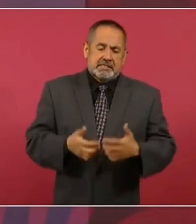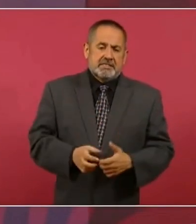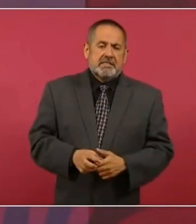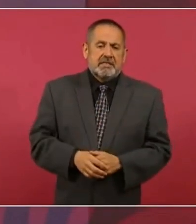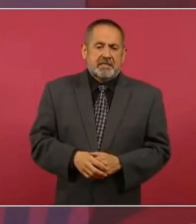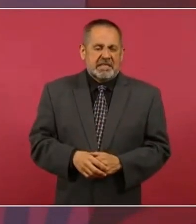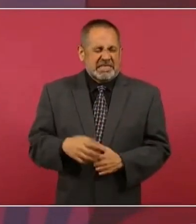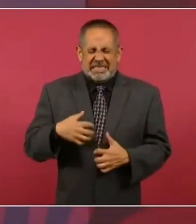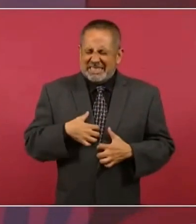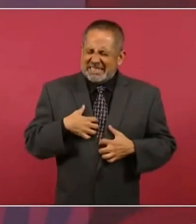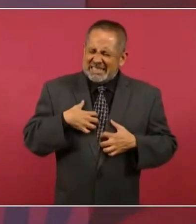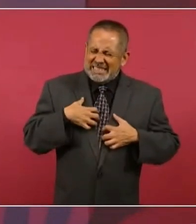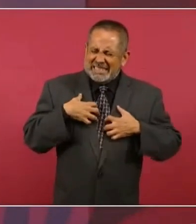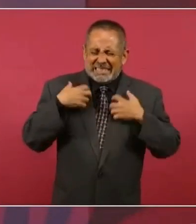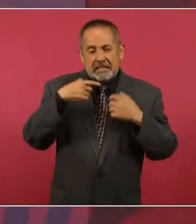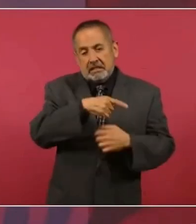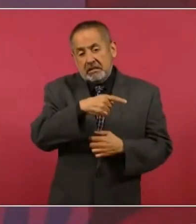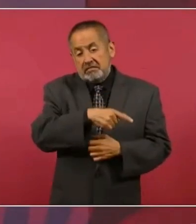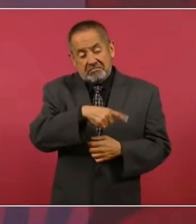Coraje.